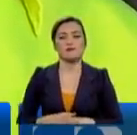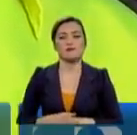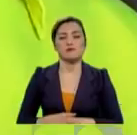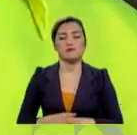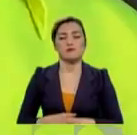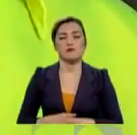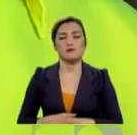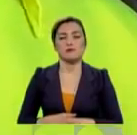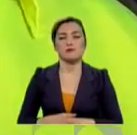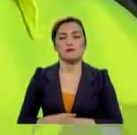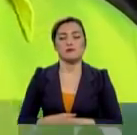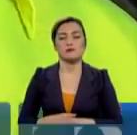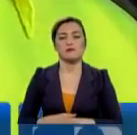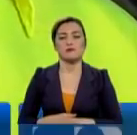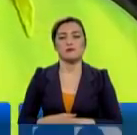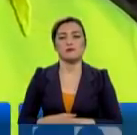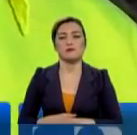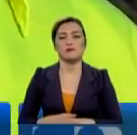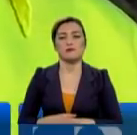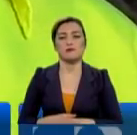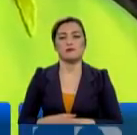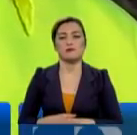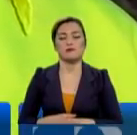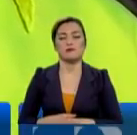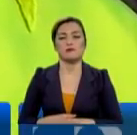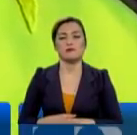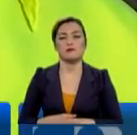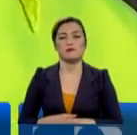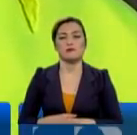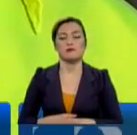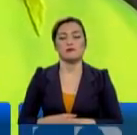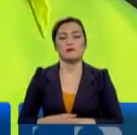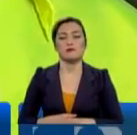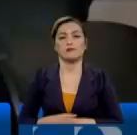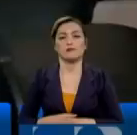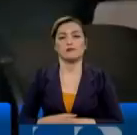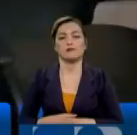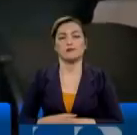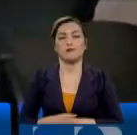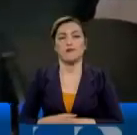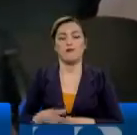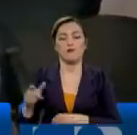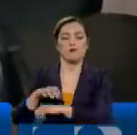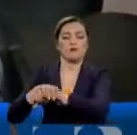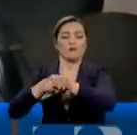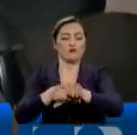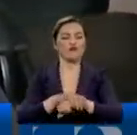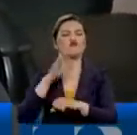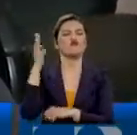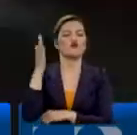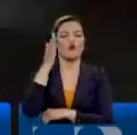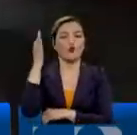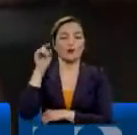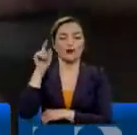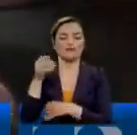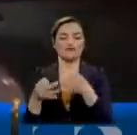que se conoce que es de igual manera por este hecho. Su traslado fue inmediato a Tungurahua,